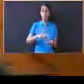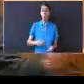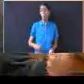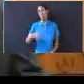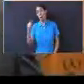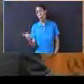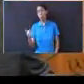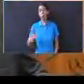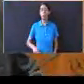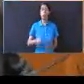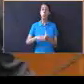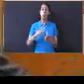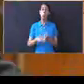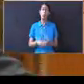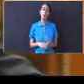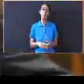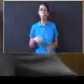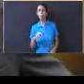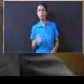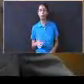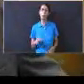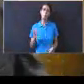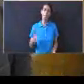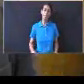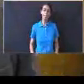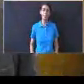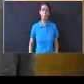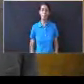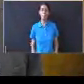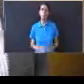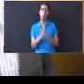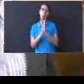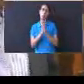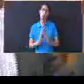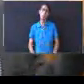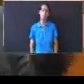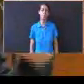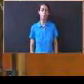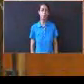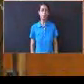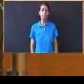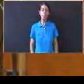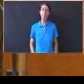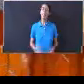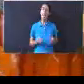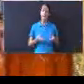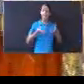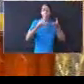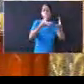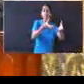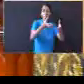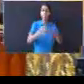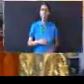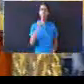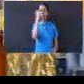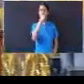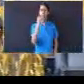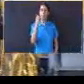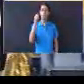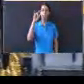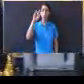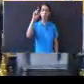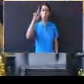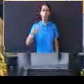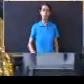¿Cuándo nos conviene? Hay que enterrar a Saúl. Hay que enterrar a Saúl, hermano. Y nos pasa.